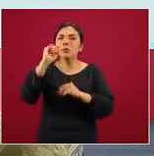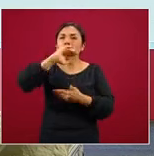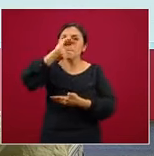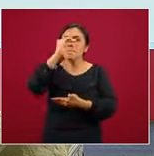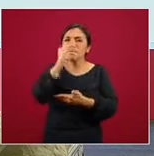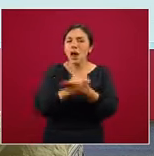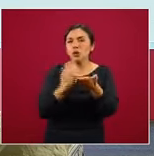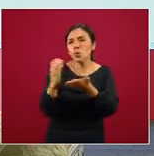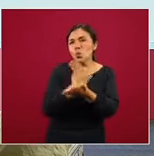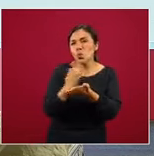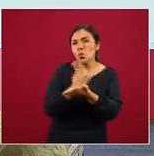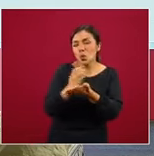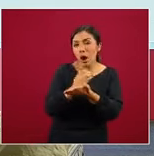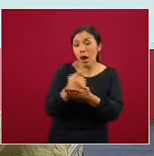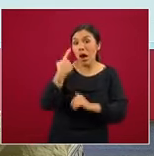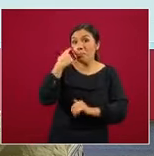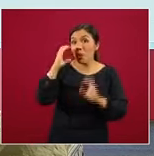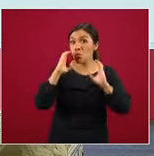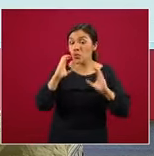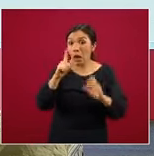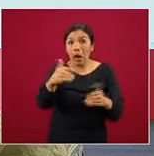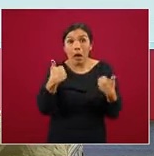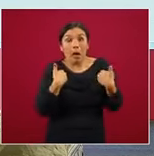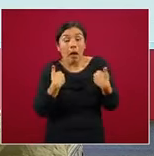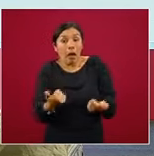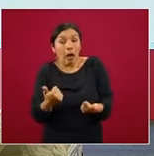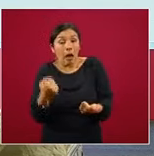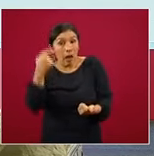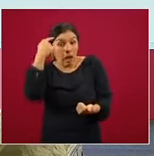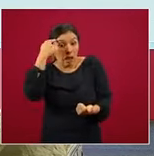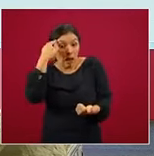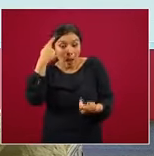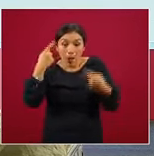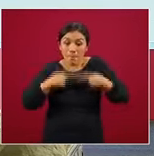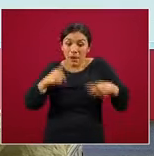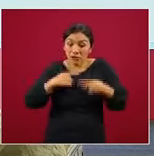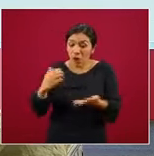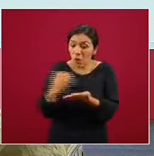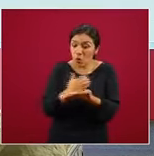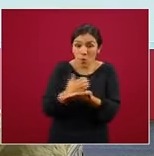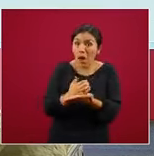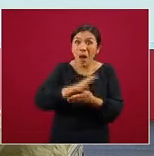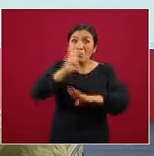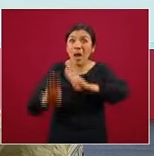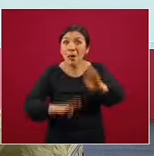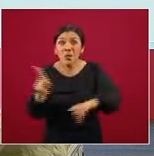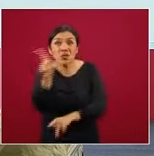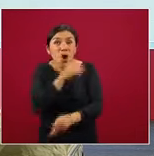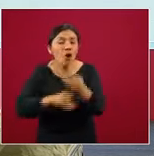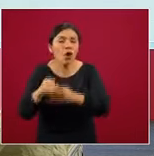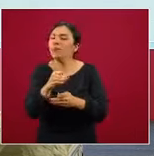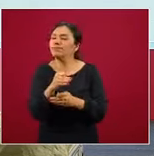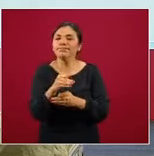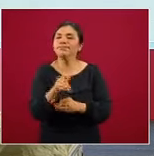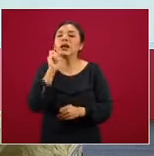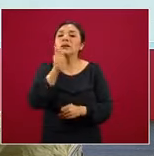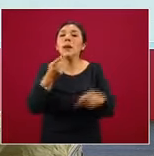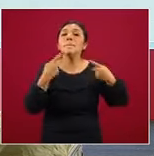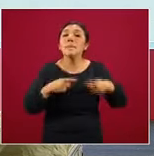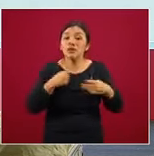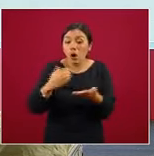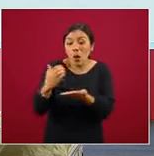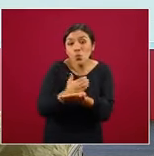las recuperaciones. Ojo, no interpretarlo como que ya la gente no se está recuperando. Es simplemente que la cantidad de